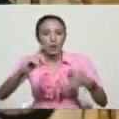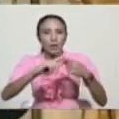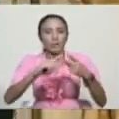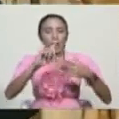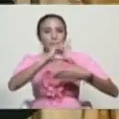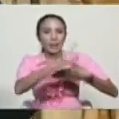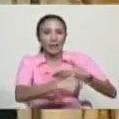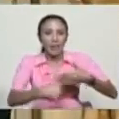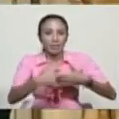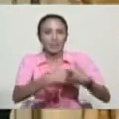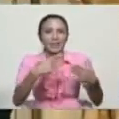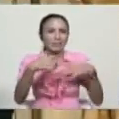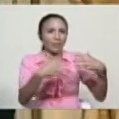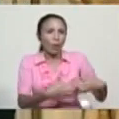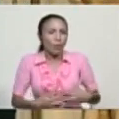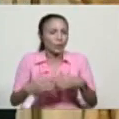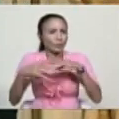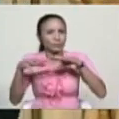allá.